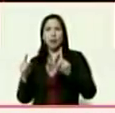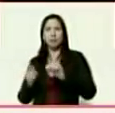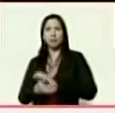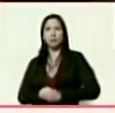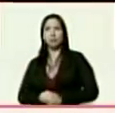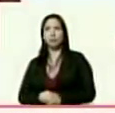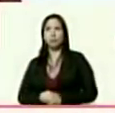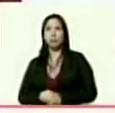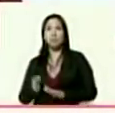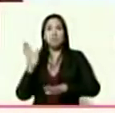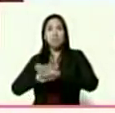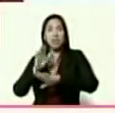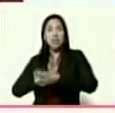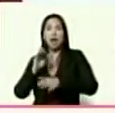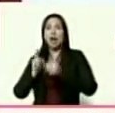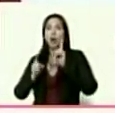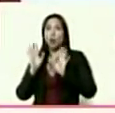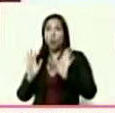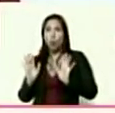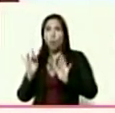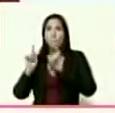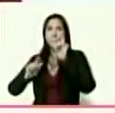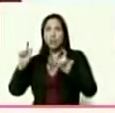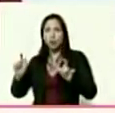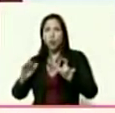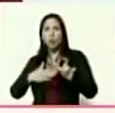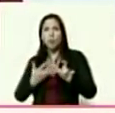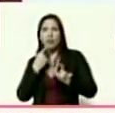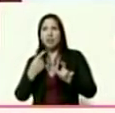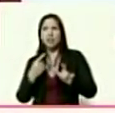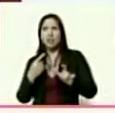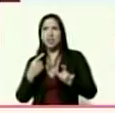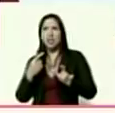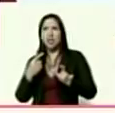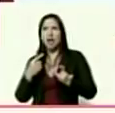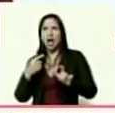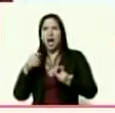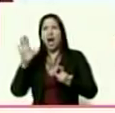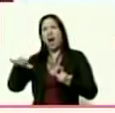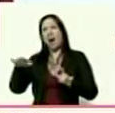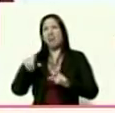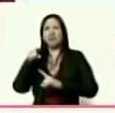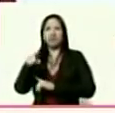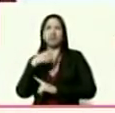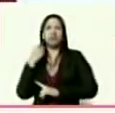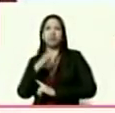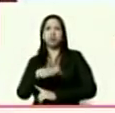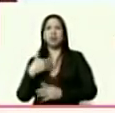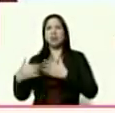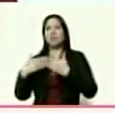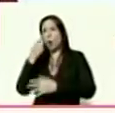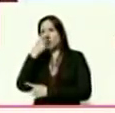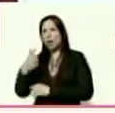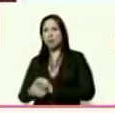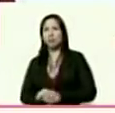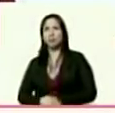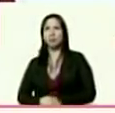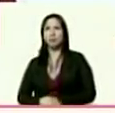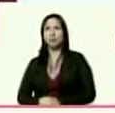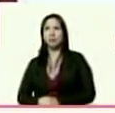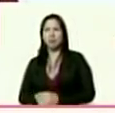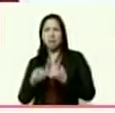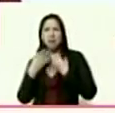de pasar algo, la gente pueda decir, ah, mira el que mataron, no importa. No, está